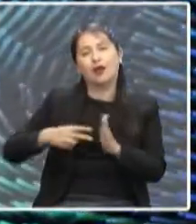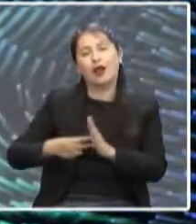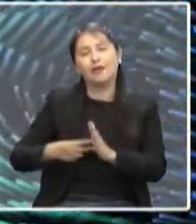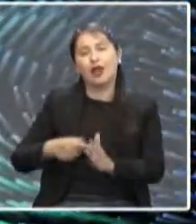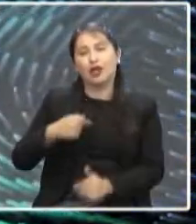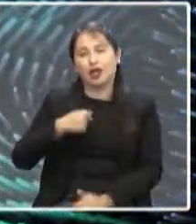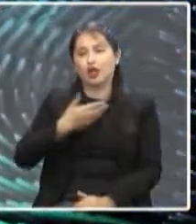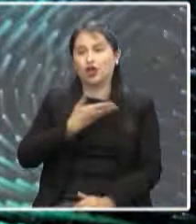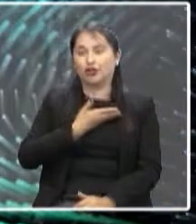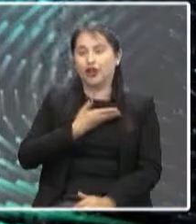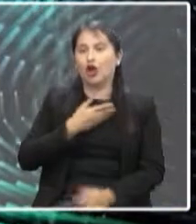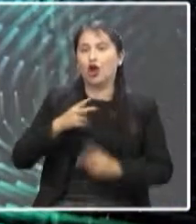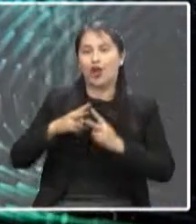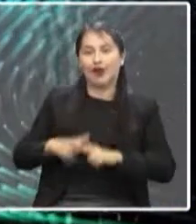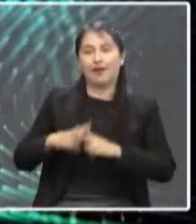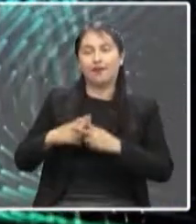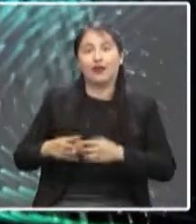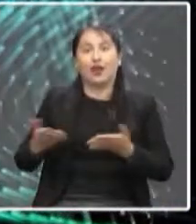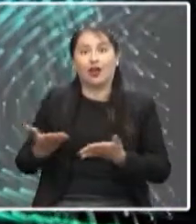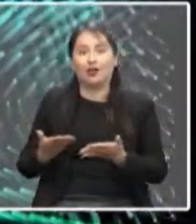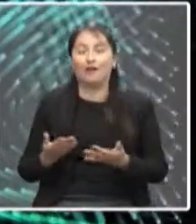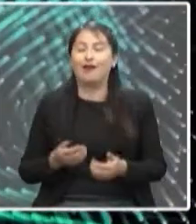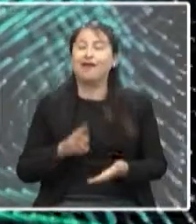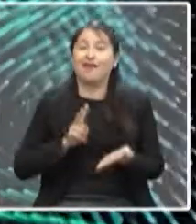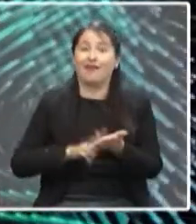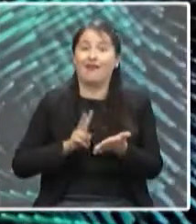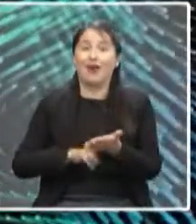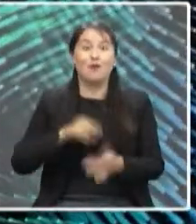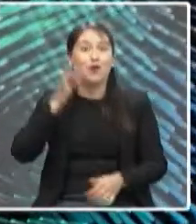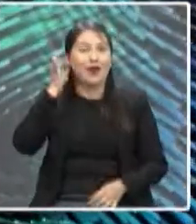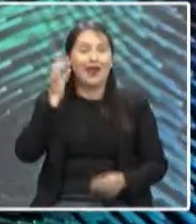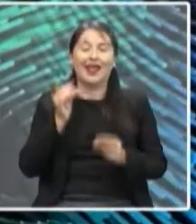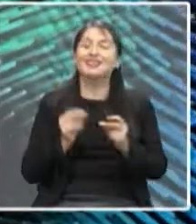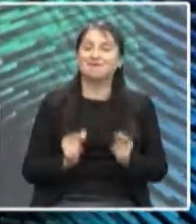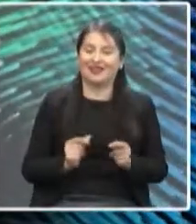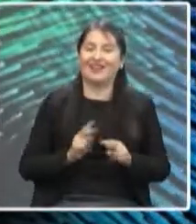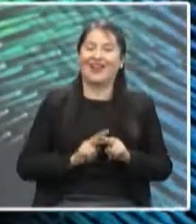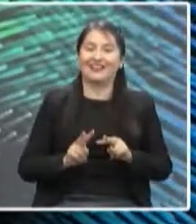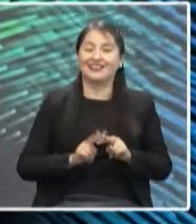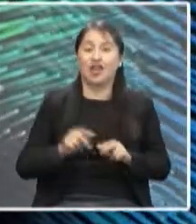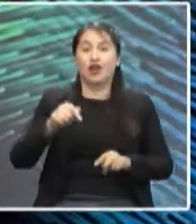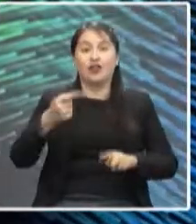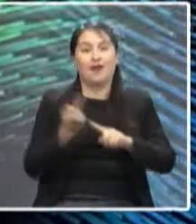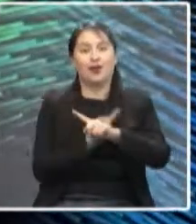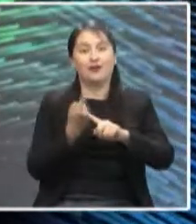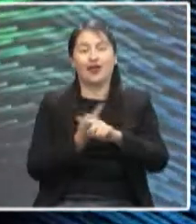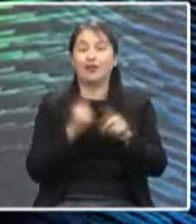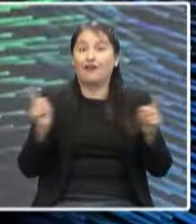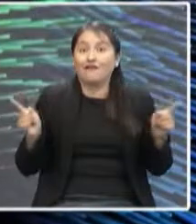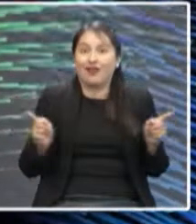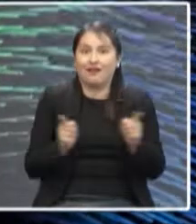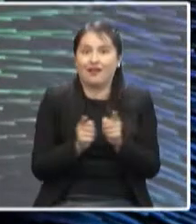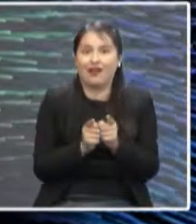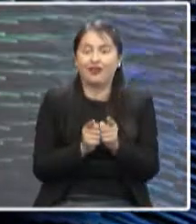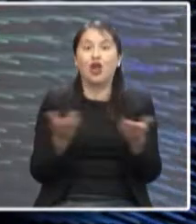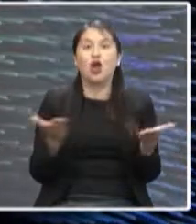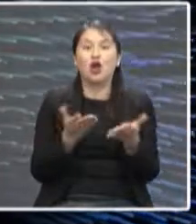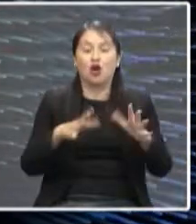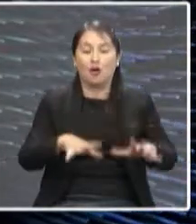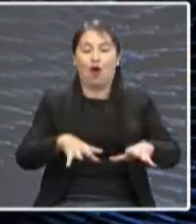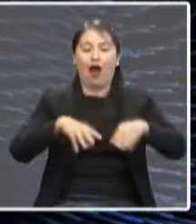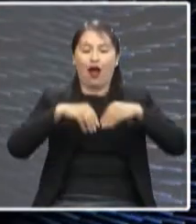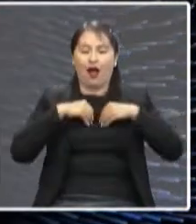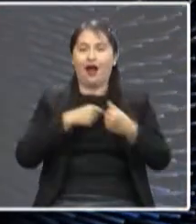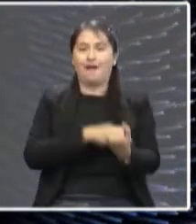tengo alrededor? Y las mujeres somos buenísimas haciendo eso. Entonces creo que vamos a conversar hoy brevemente sobre cómo empoderarnos